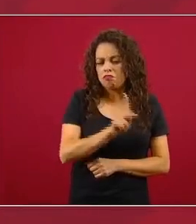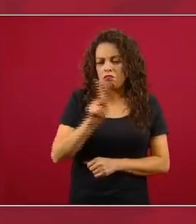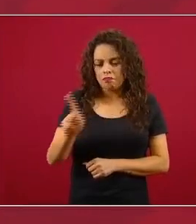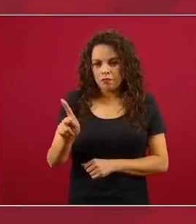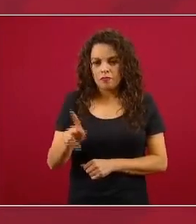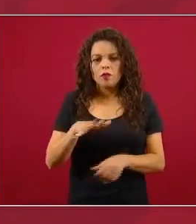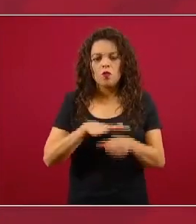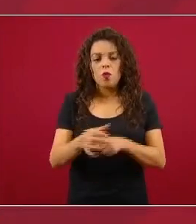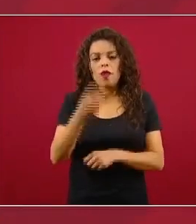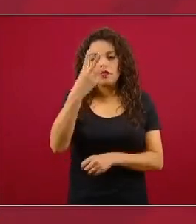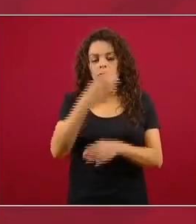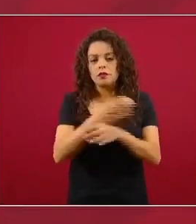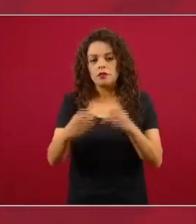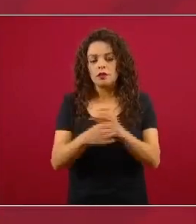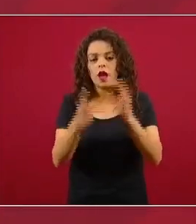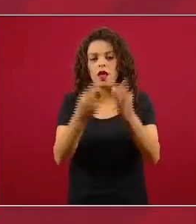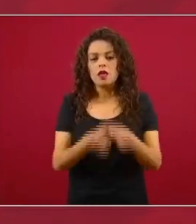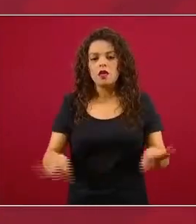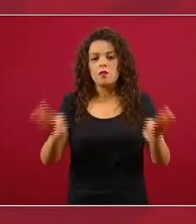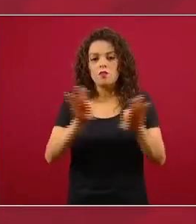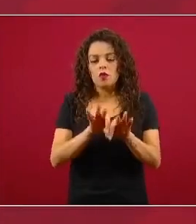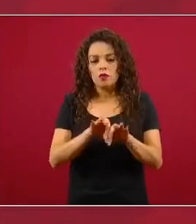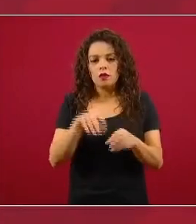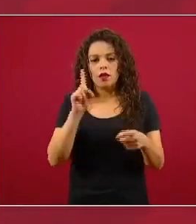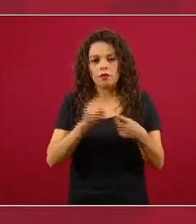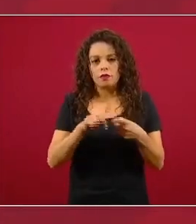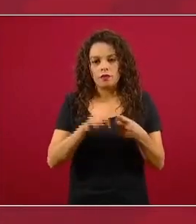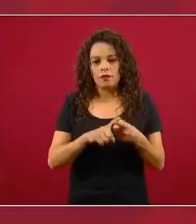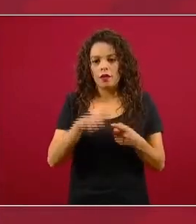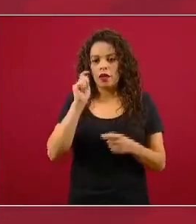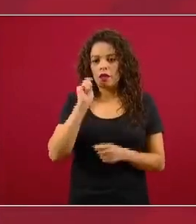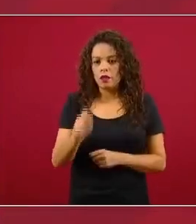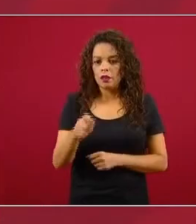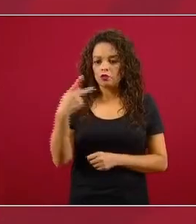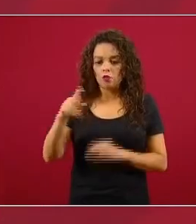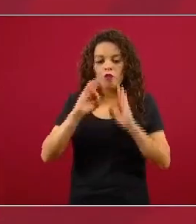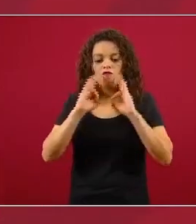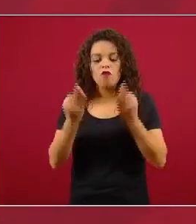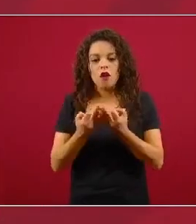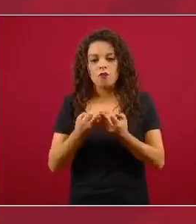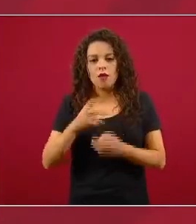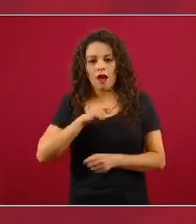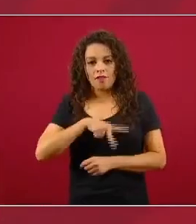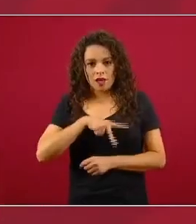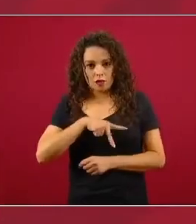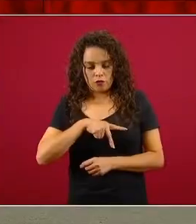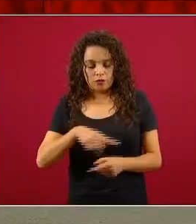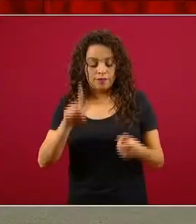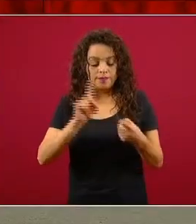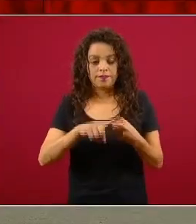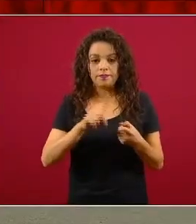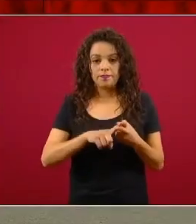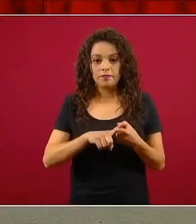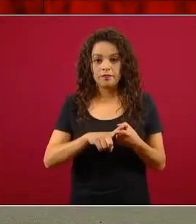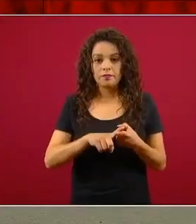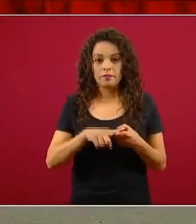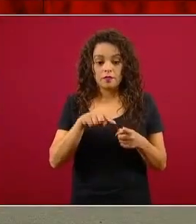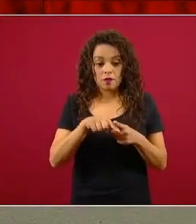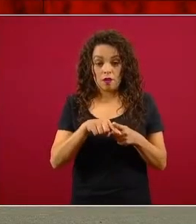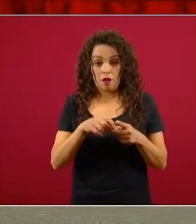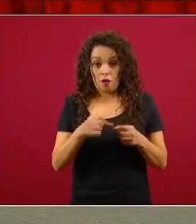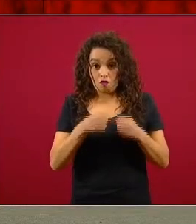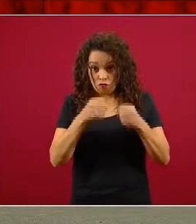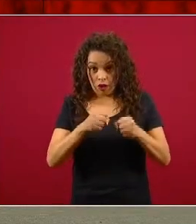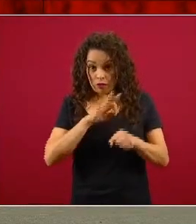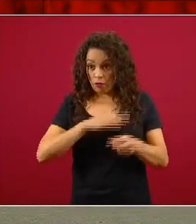elementos fundamentales de lo que llamamos comportamiento del virus? Uno es su capacidad de generar enfermedad,